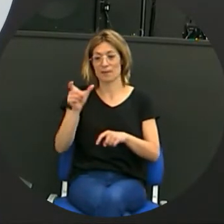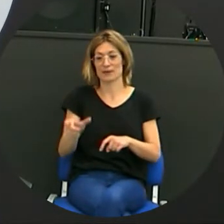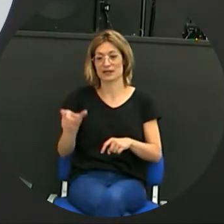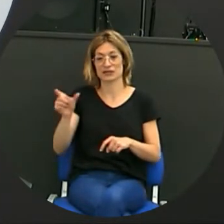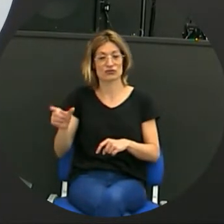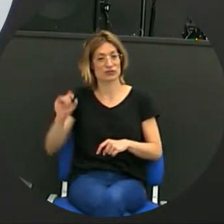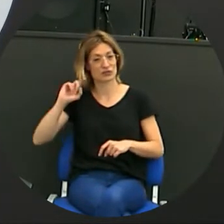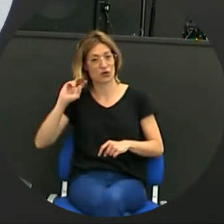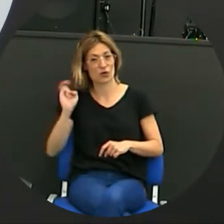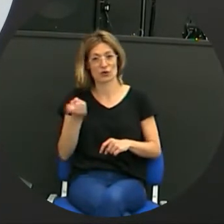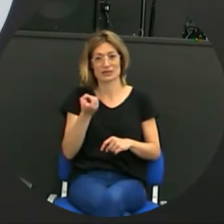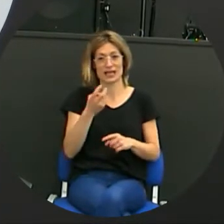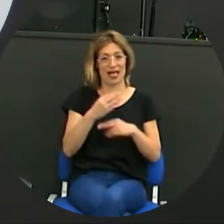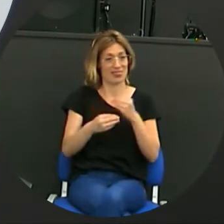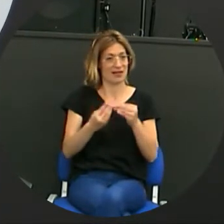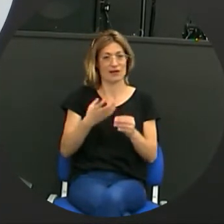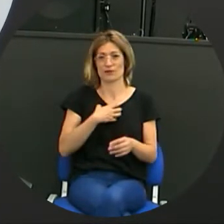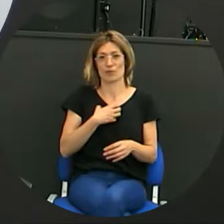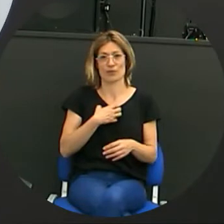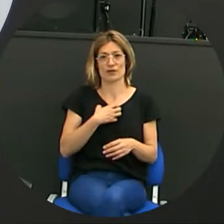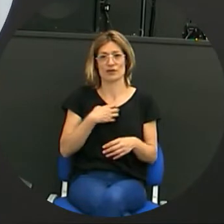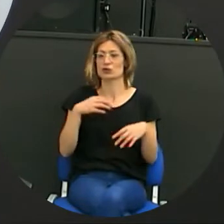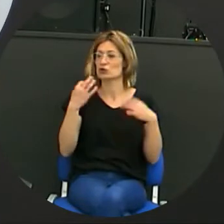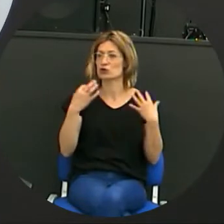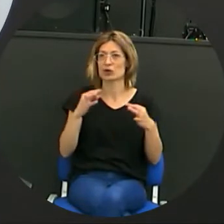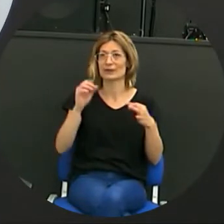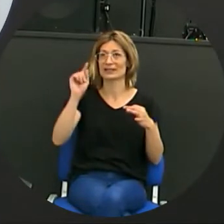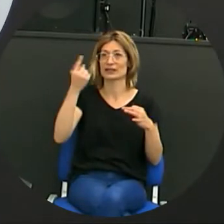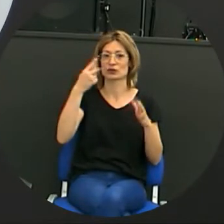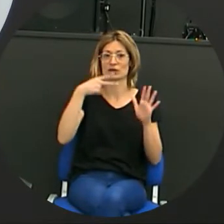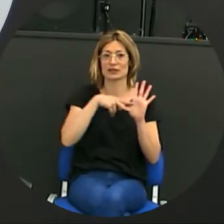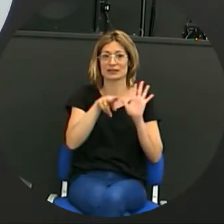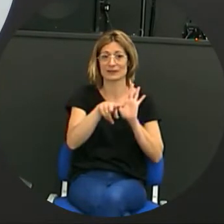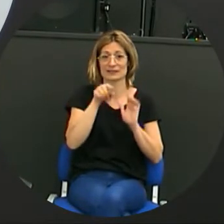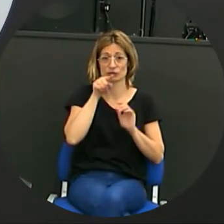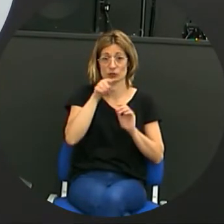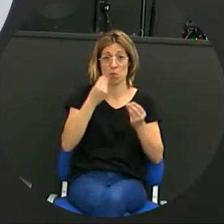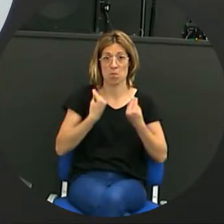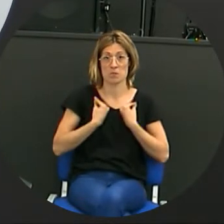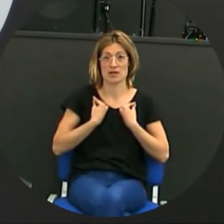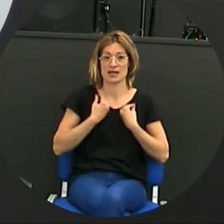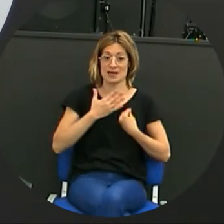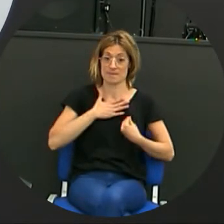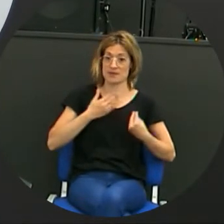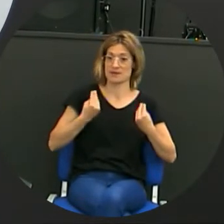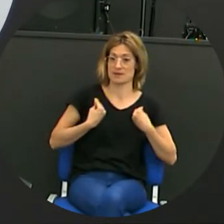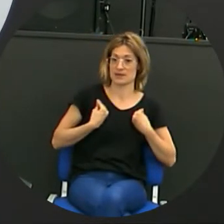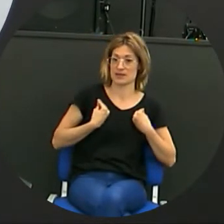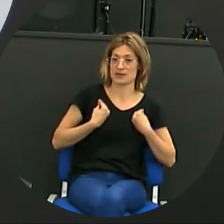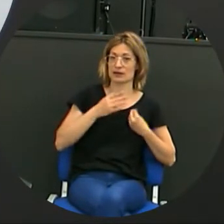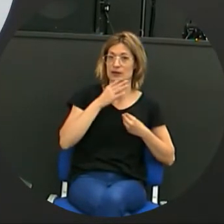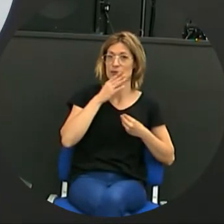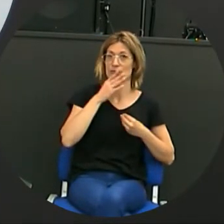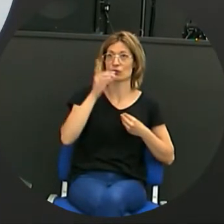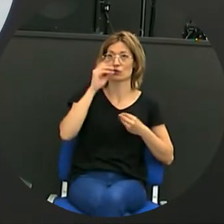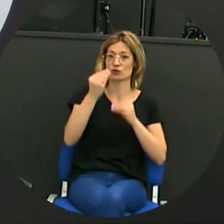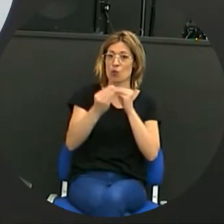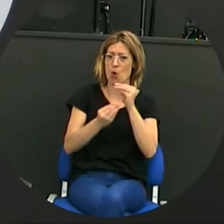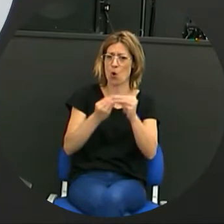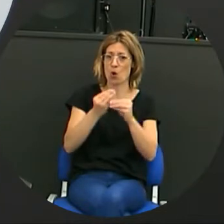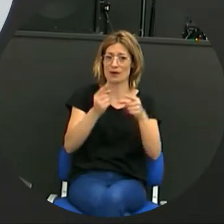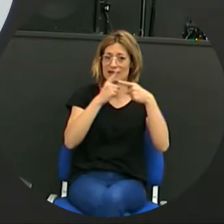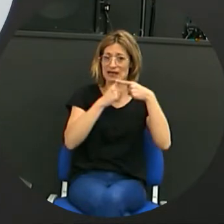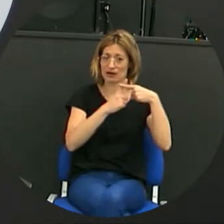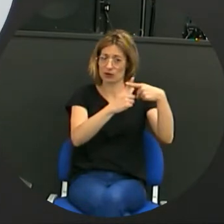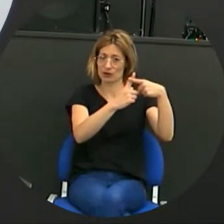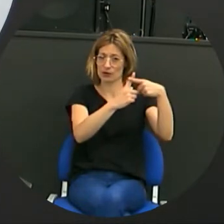sino Dios a través de tu vida y a través de mi vida por la obra consumada por Cristo en la cruz del